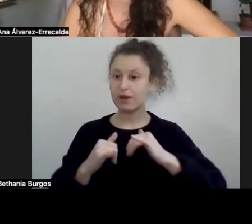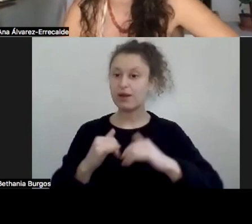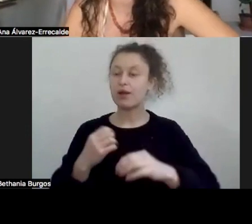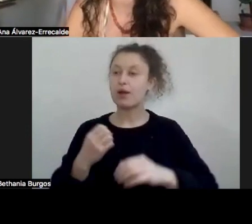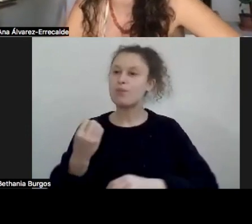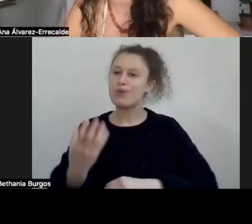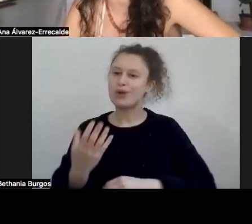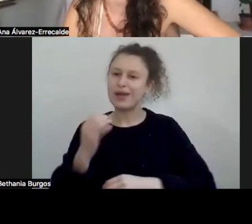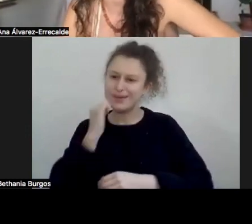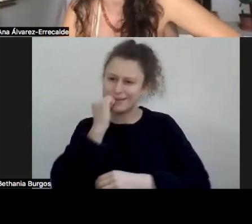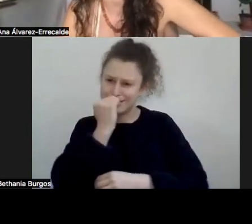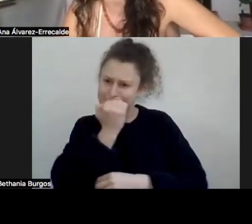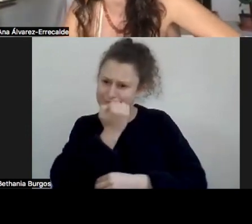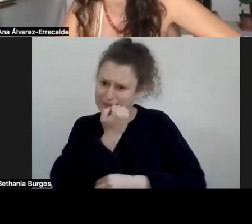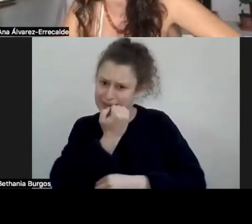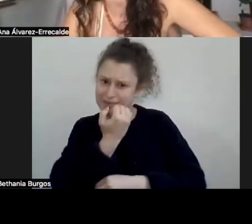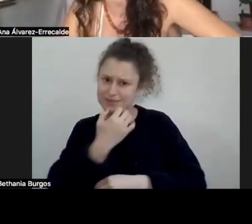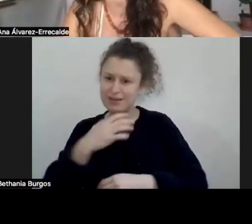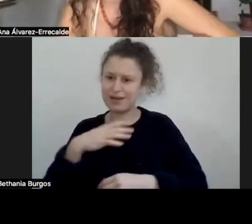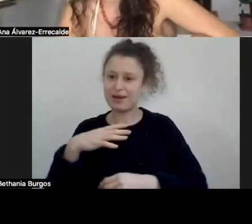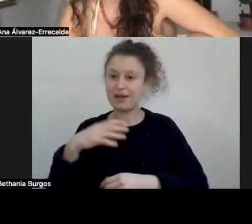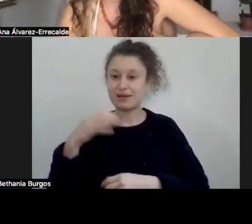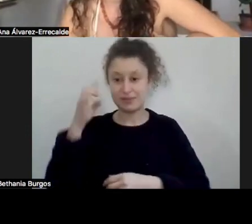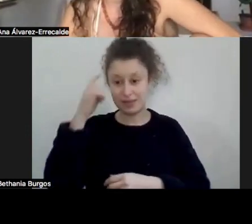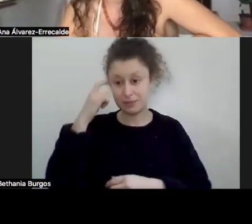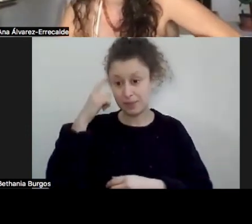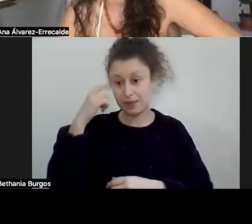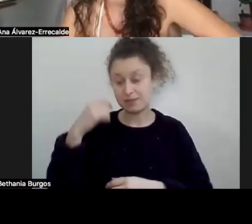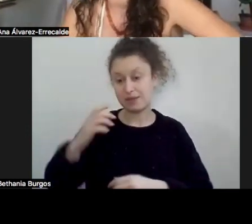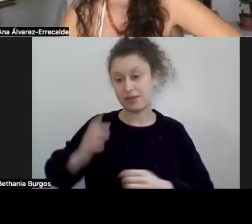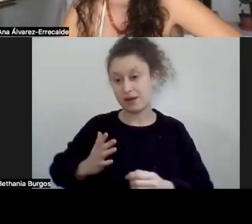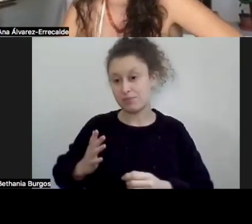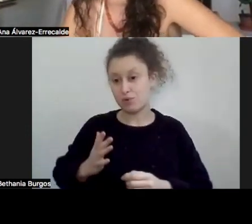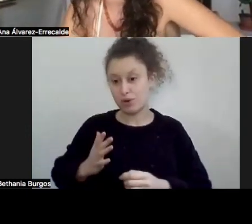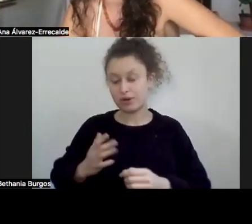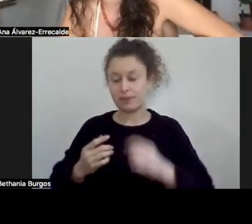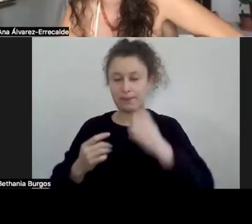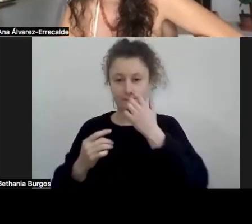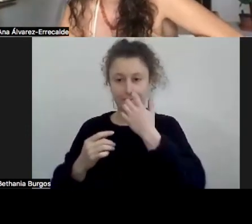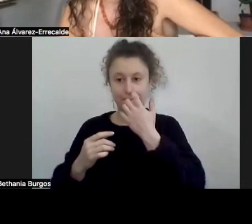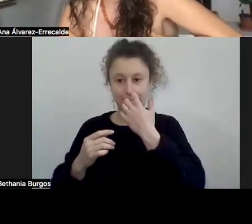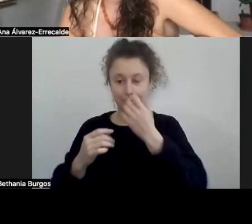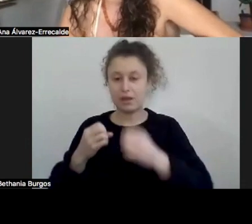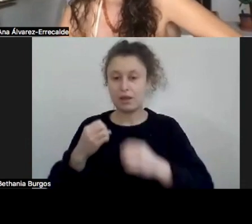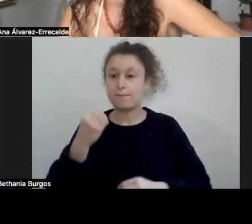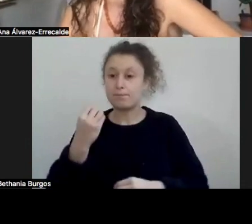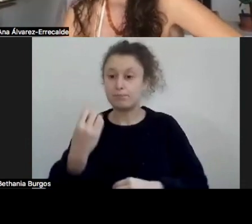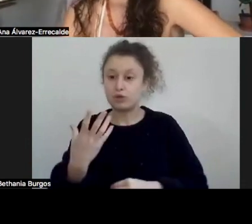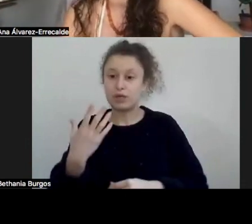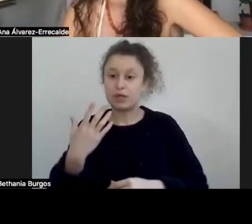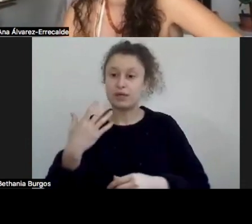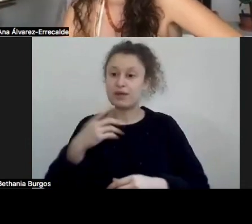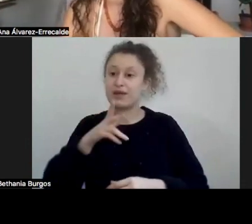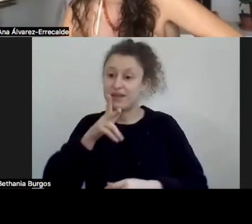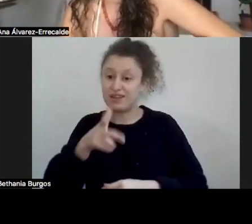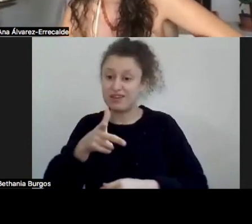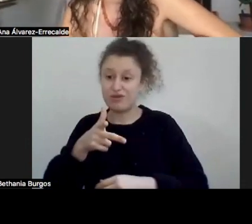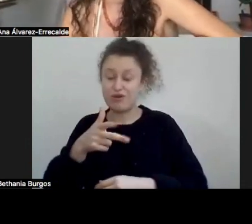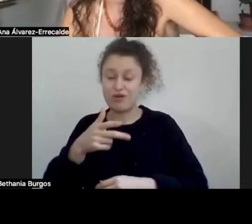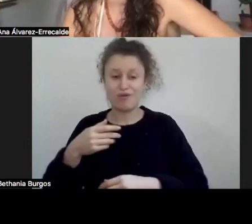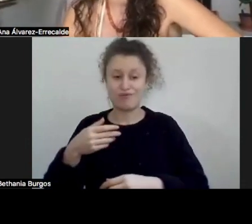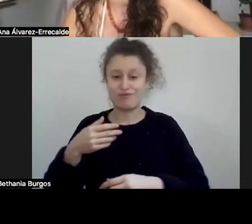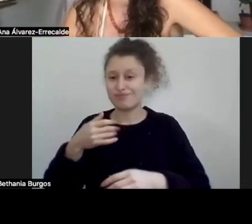en los bebés como productos buenos o fallidos me parece de una deshumanización muy bestia, ¿no? El parto y la muerte son